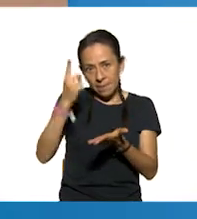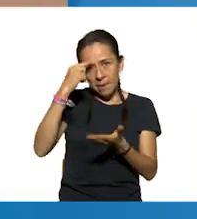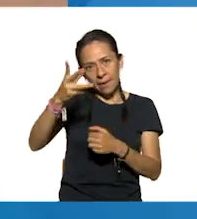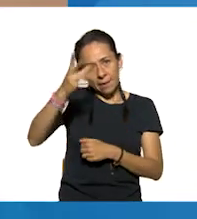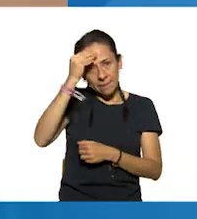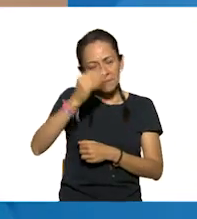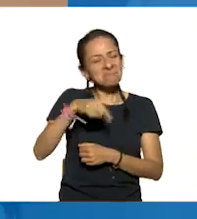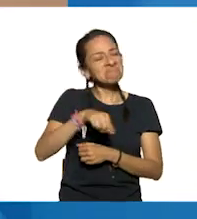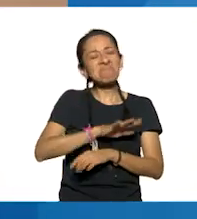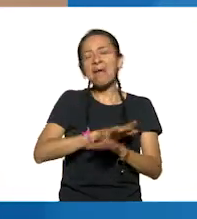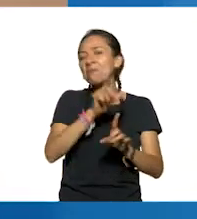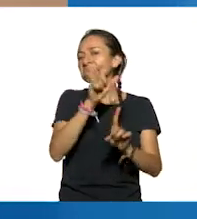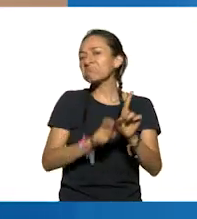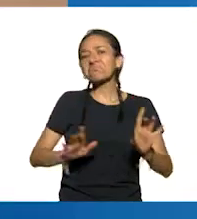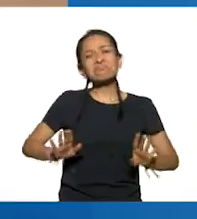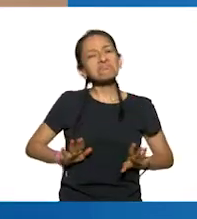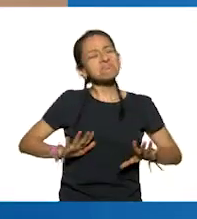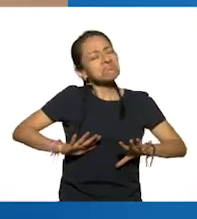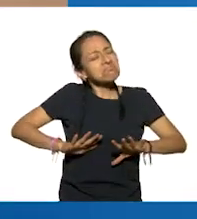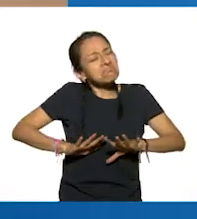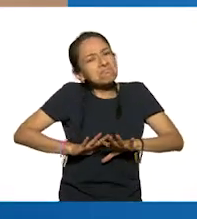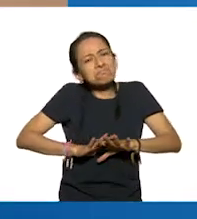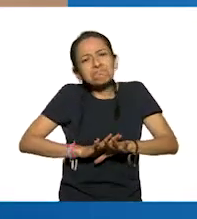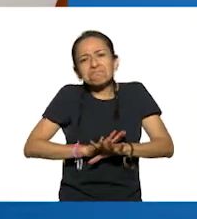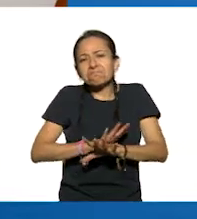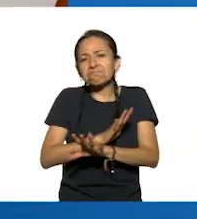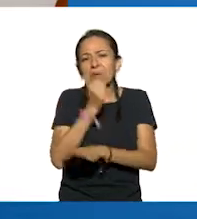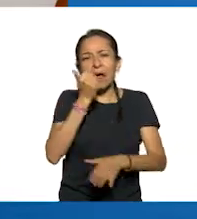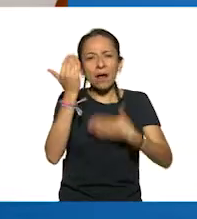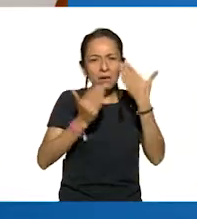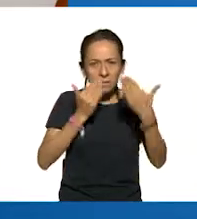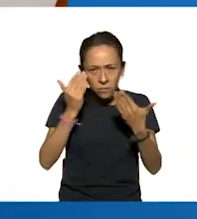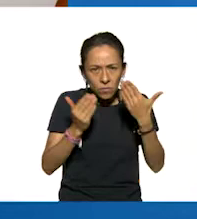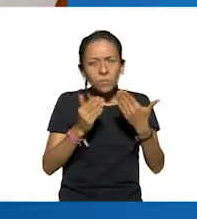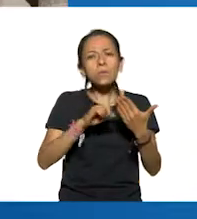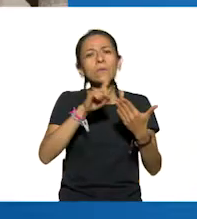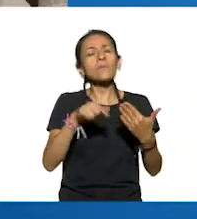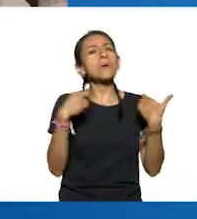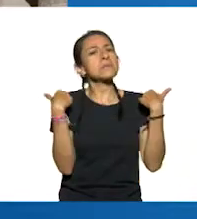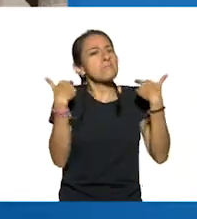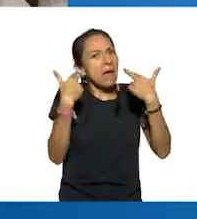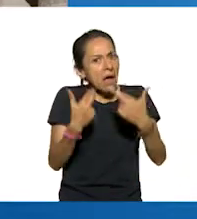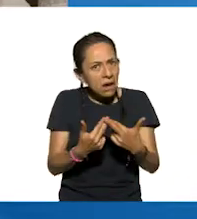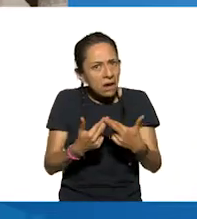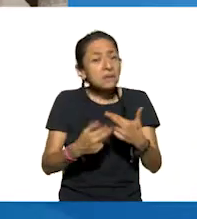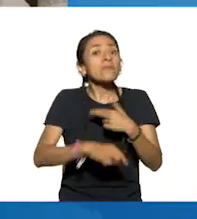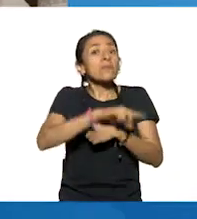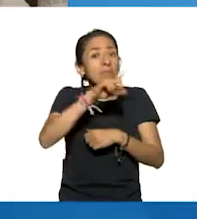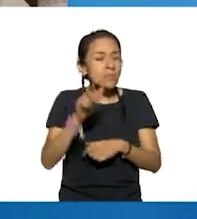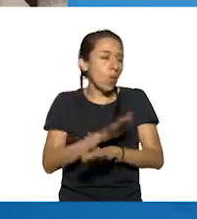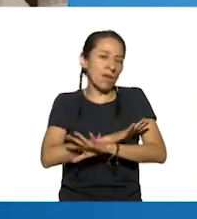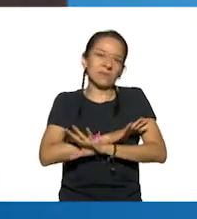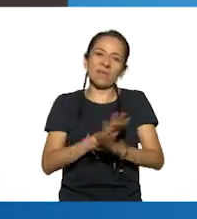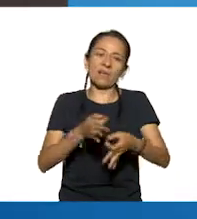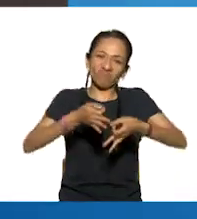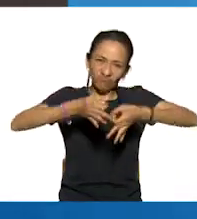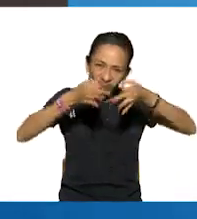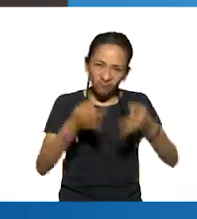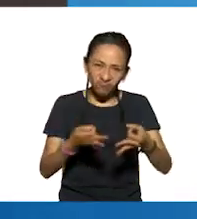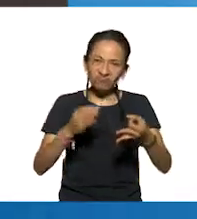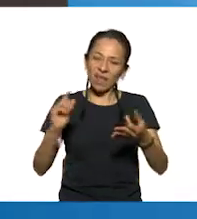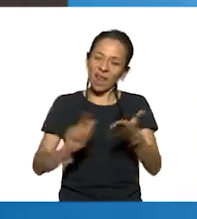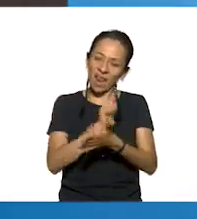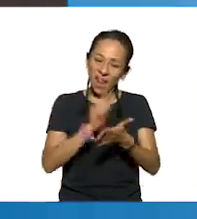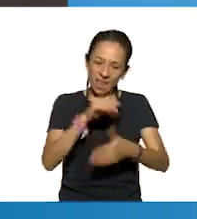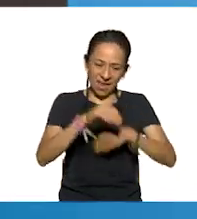cambio trascendental porque de estudiante y profesor se vuelve legislador. Según